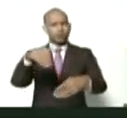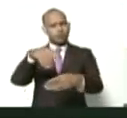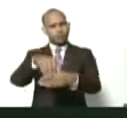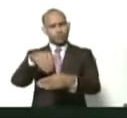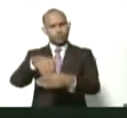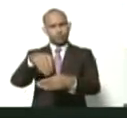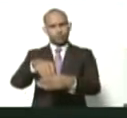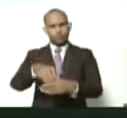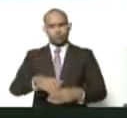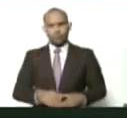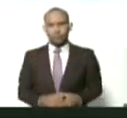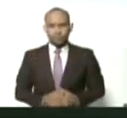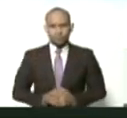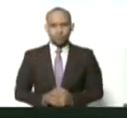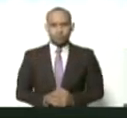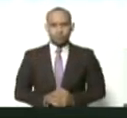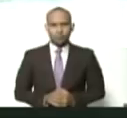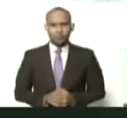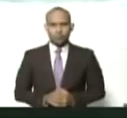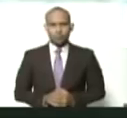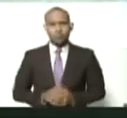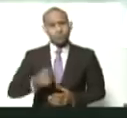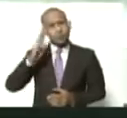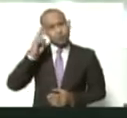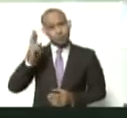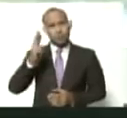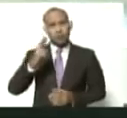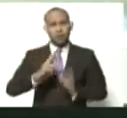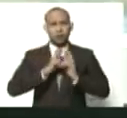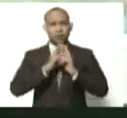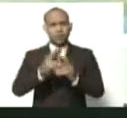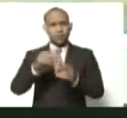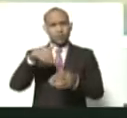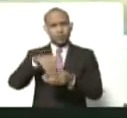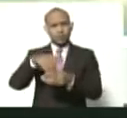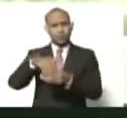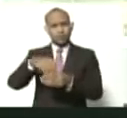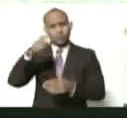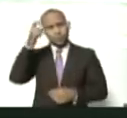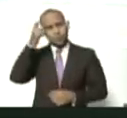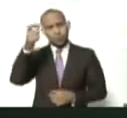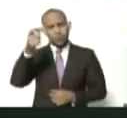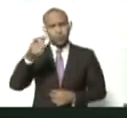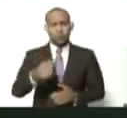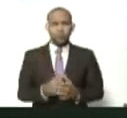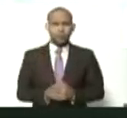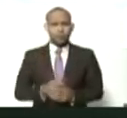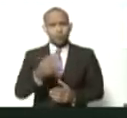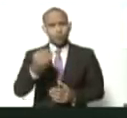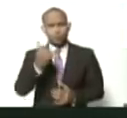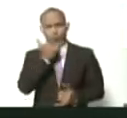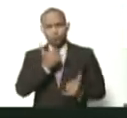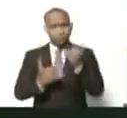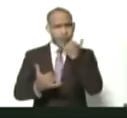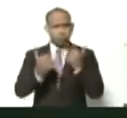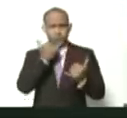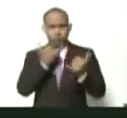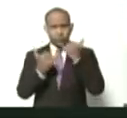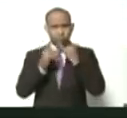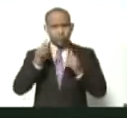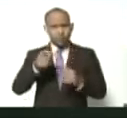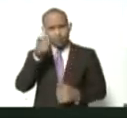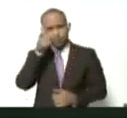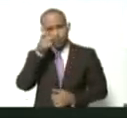electoral. Se respeten los resultados del pueblo. Muchas irregularidades. Estuvimos viendo